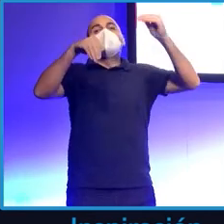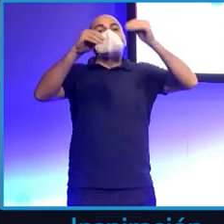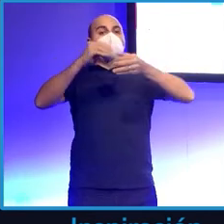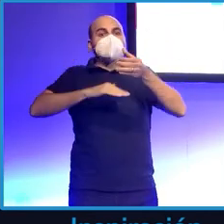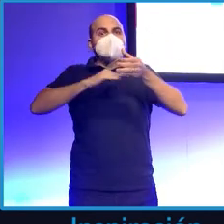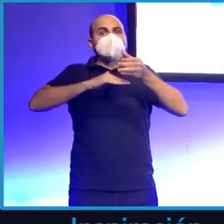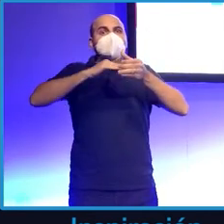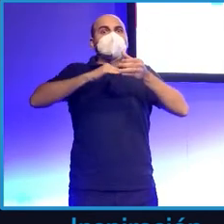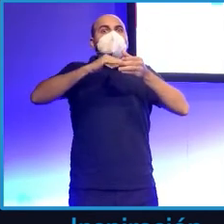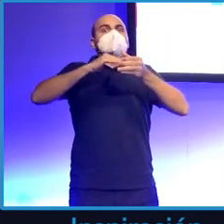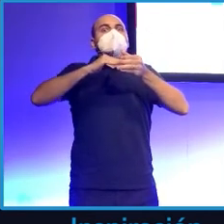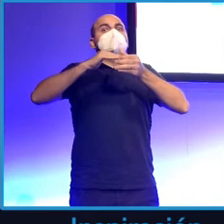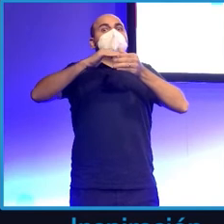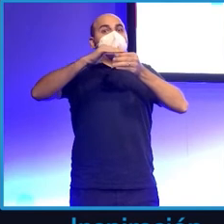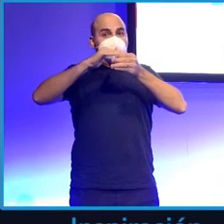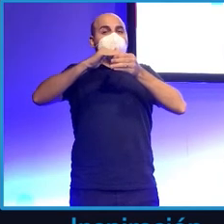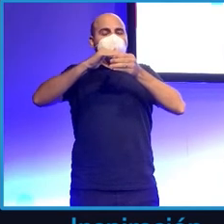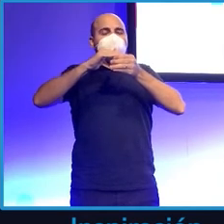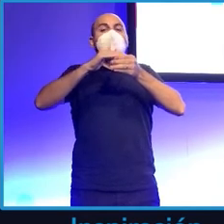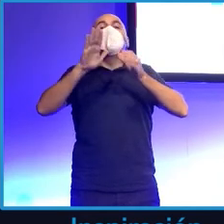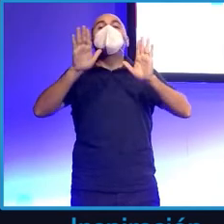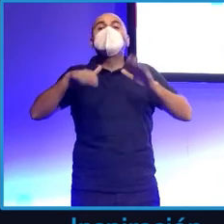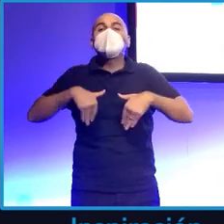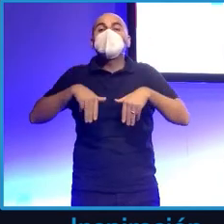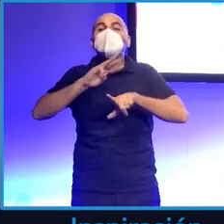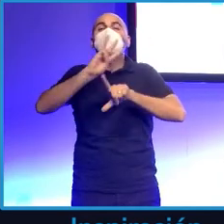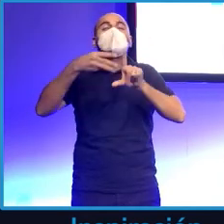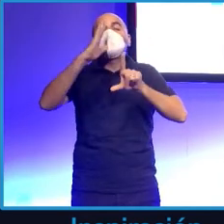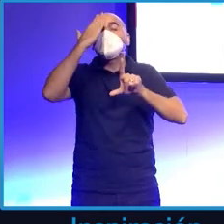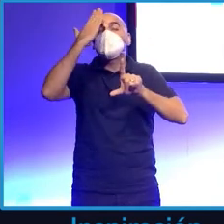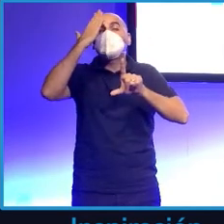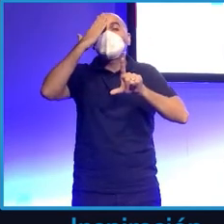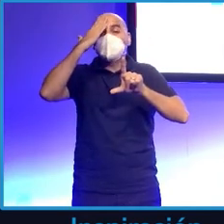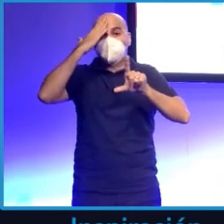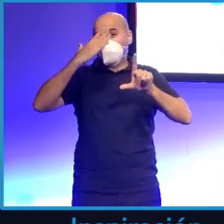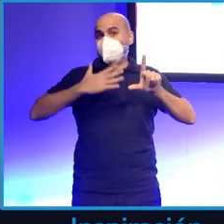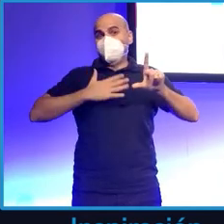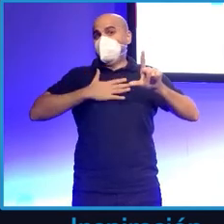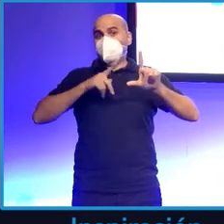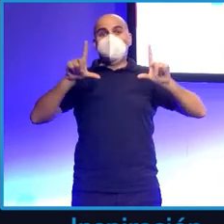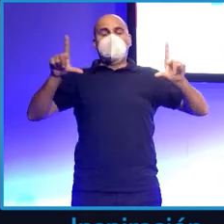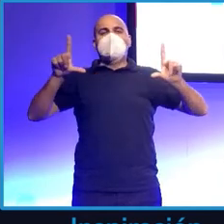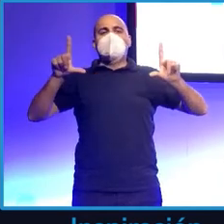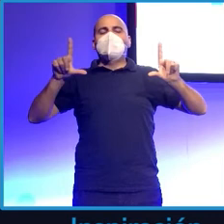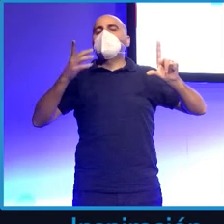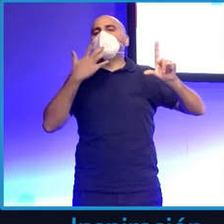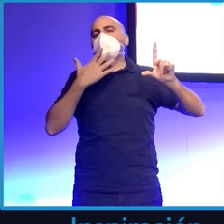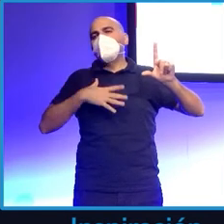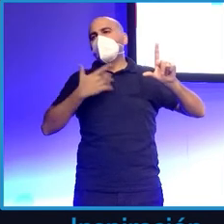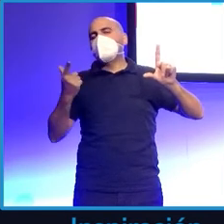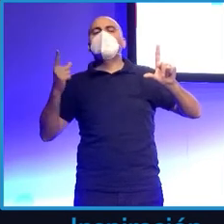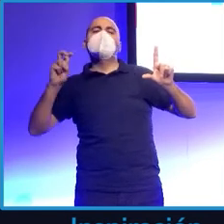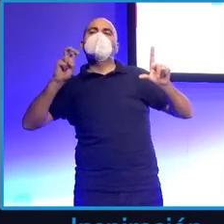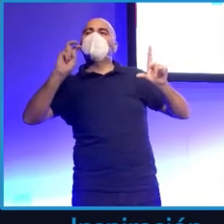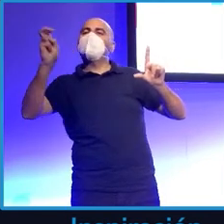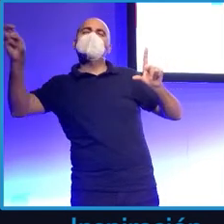luego esa página principal de tu web enlaza pues tanto enlaces internos como externos a una categoría a una web externa